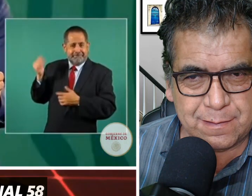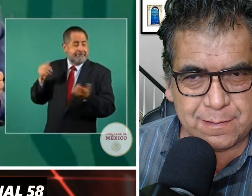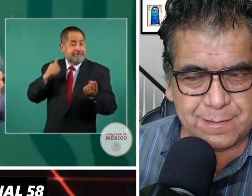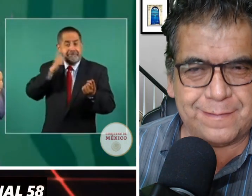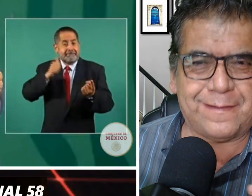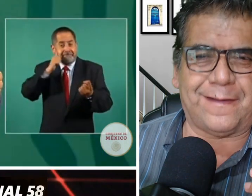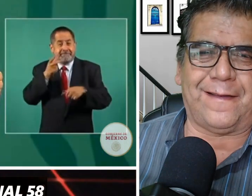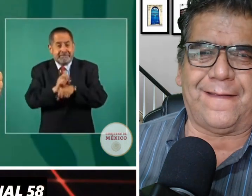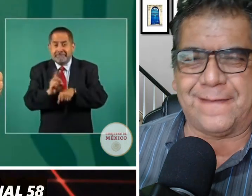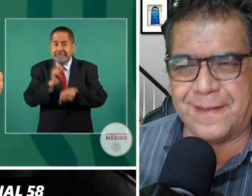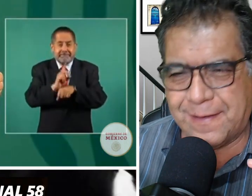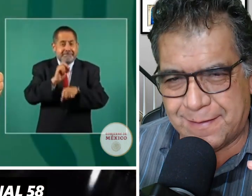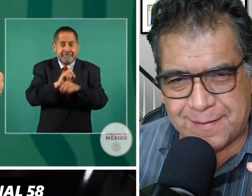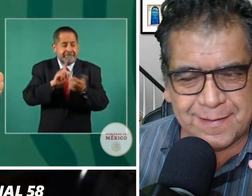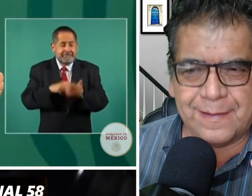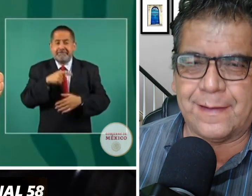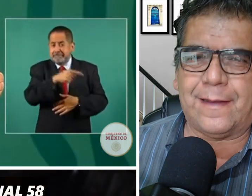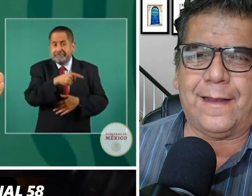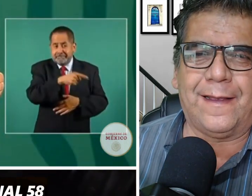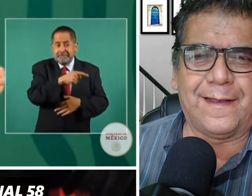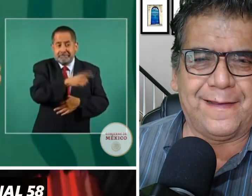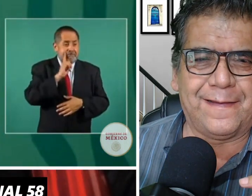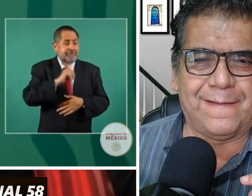todo el tiempo, todo el tiempo.